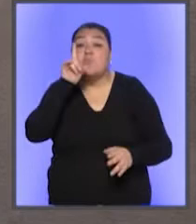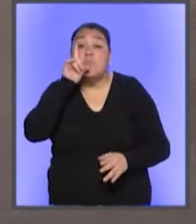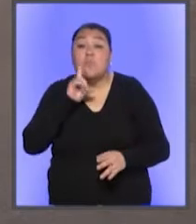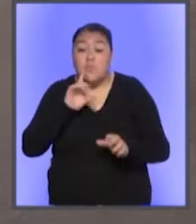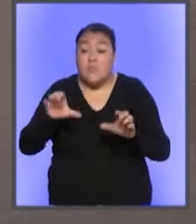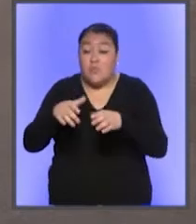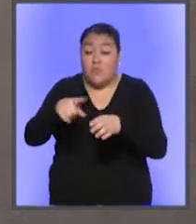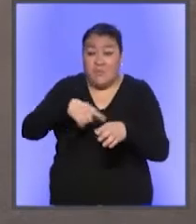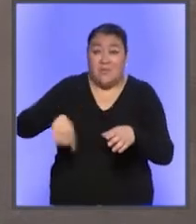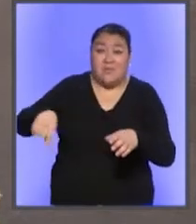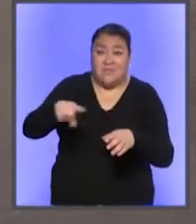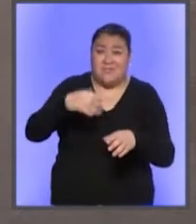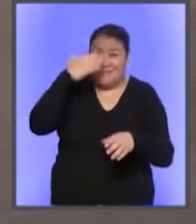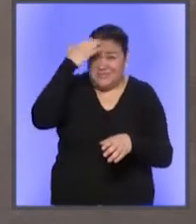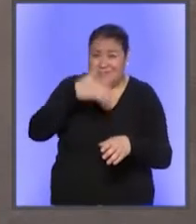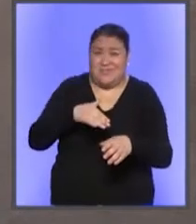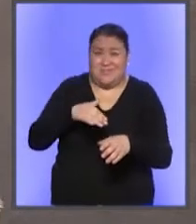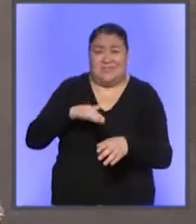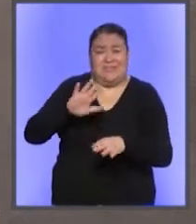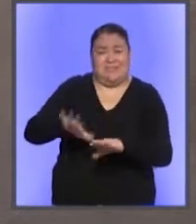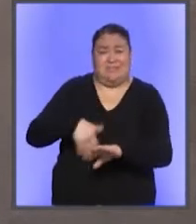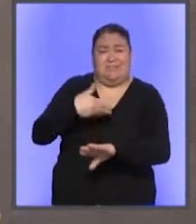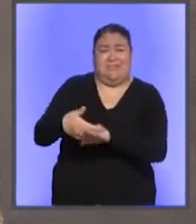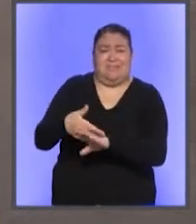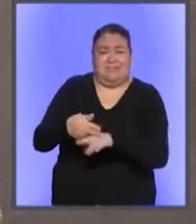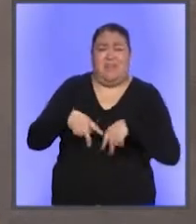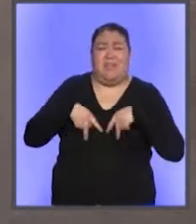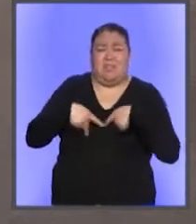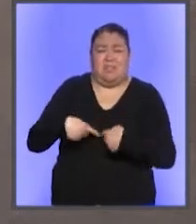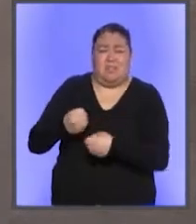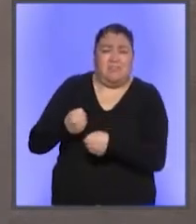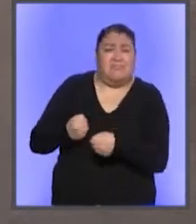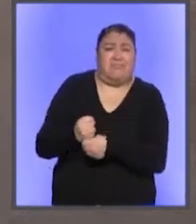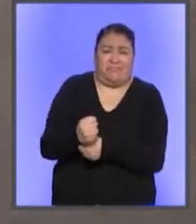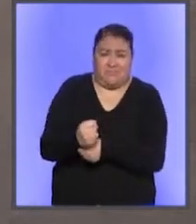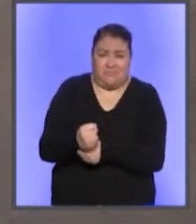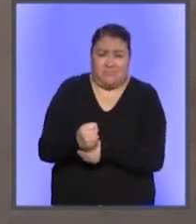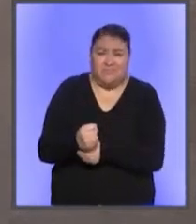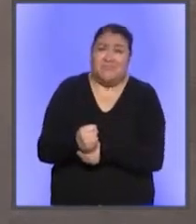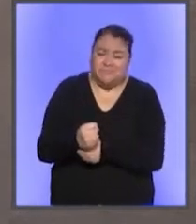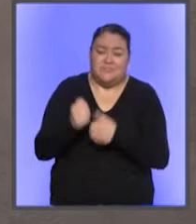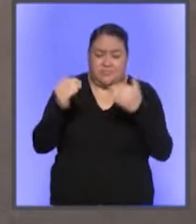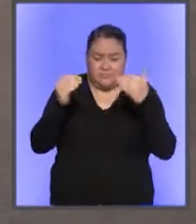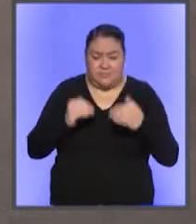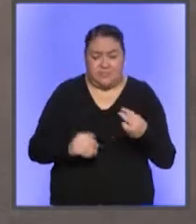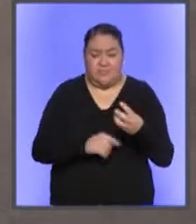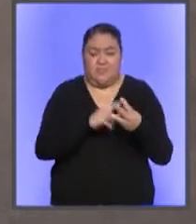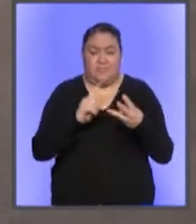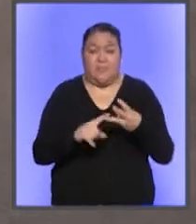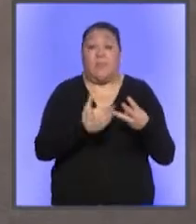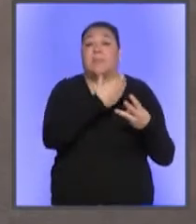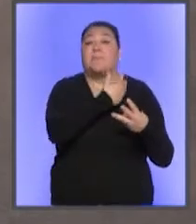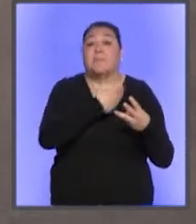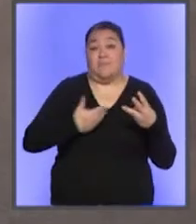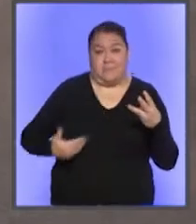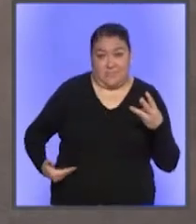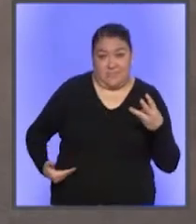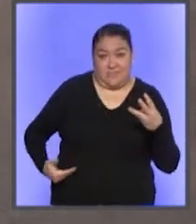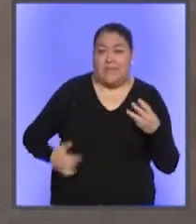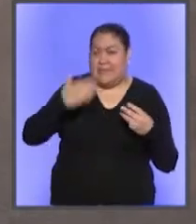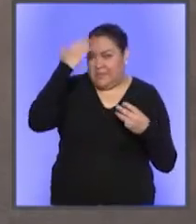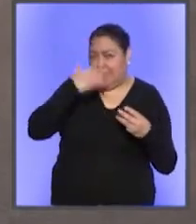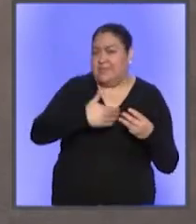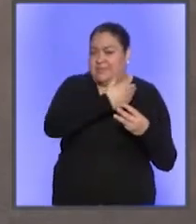donde las mujeres sufren también otro tipo de situación de vulnerabilidad Y por supuesto en El Ejecutivo en El Ejecutivo